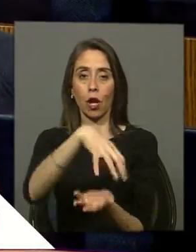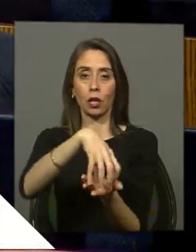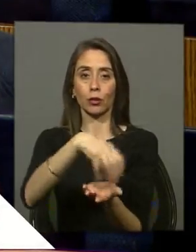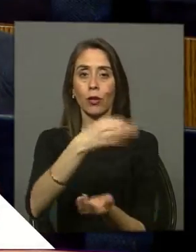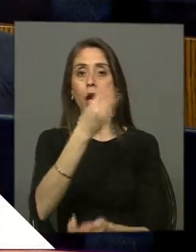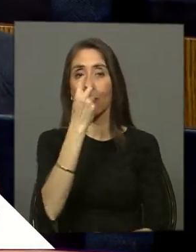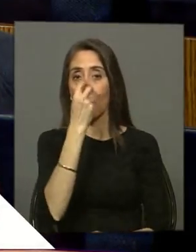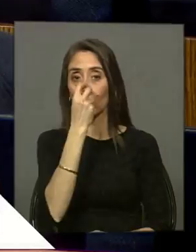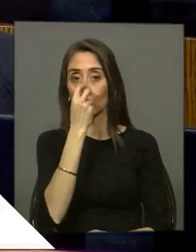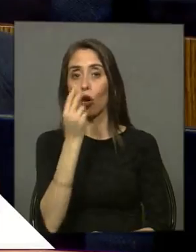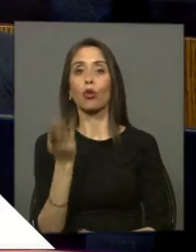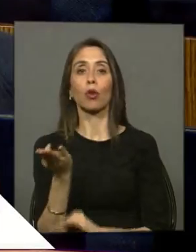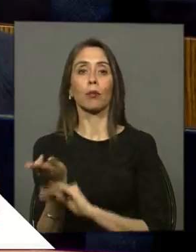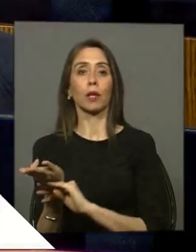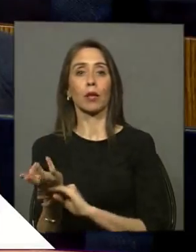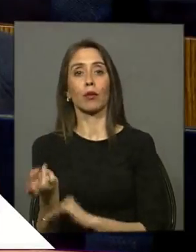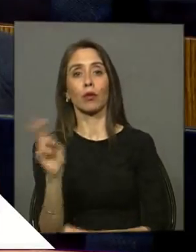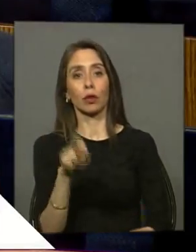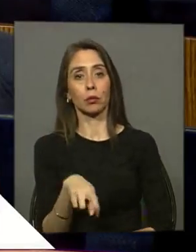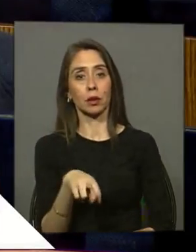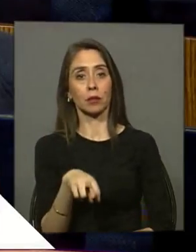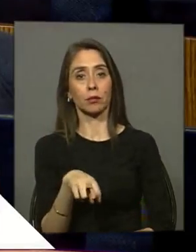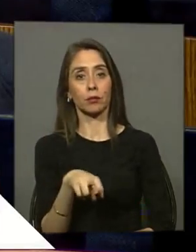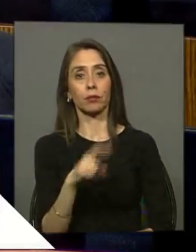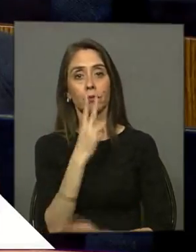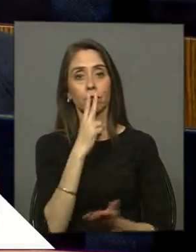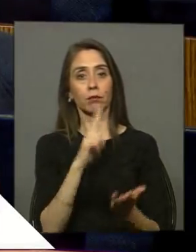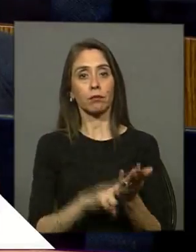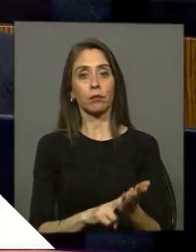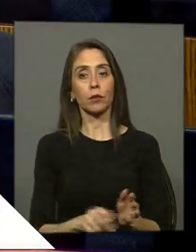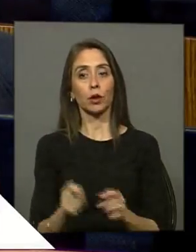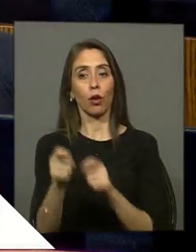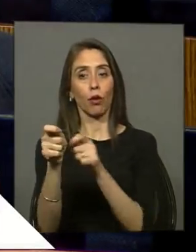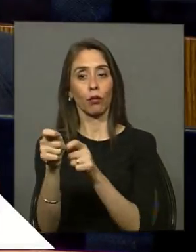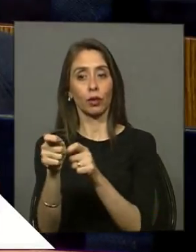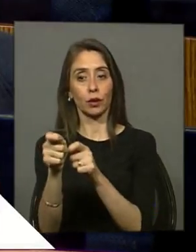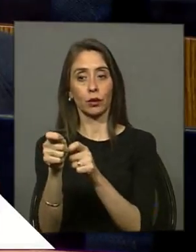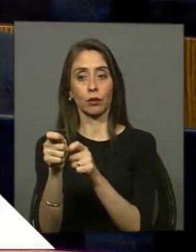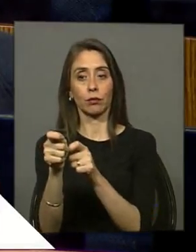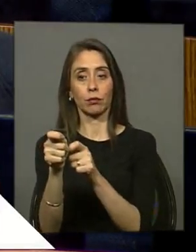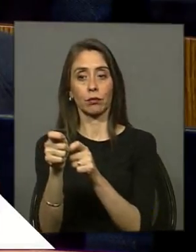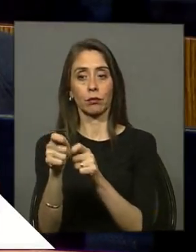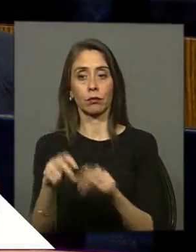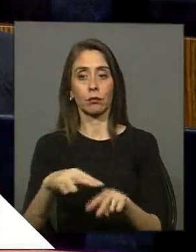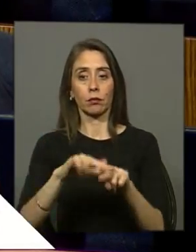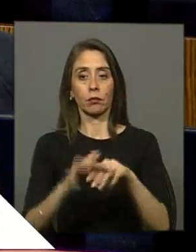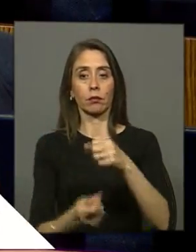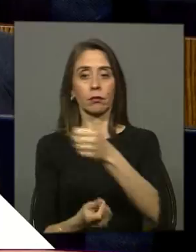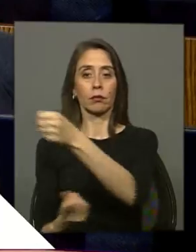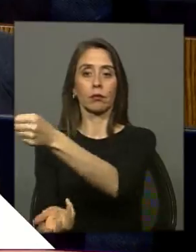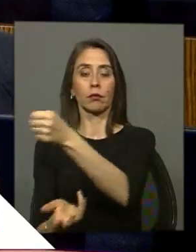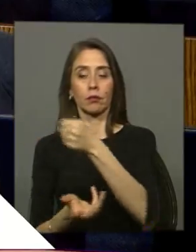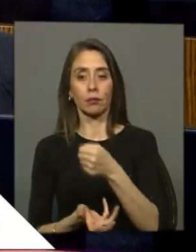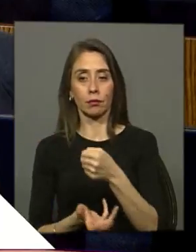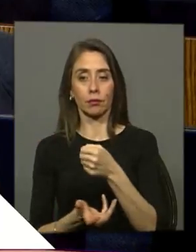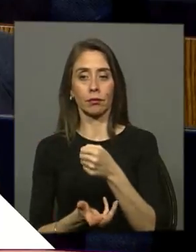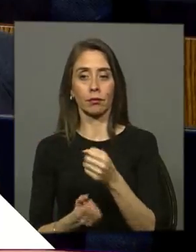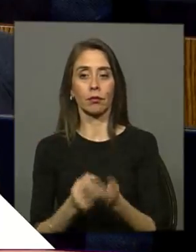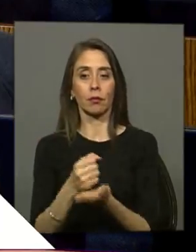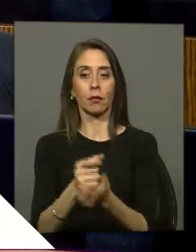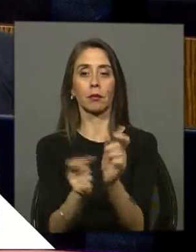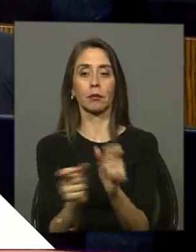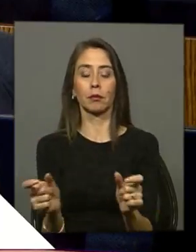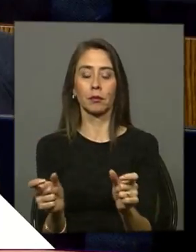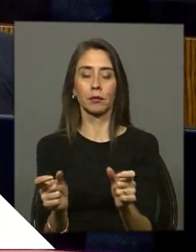Osorno por eso pido señor presidente reitero que se envíe oficio con el objeto de que se entreguen recursos para atender a sus adultos mayores